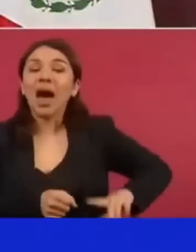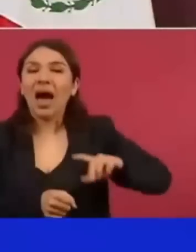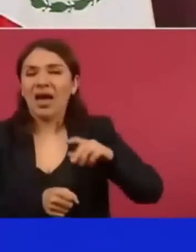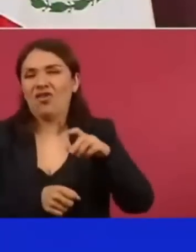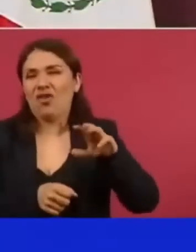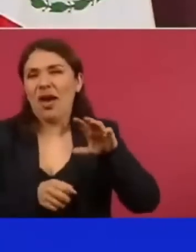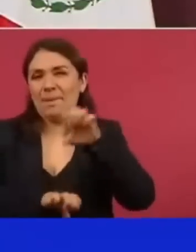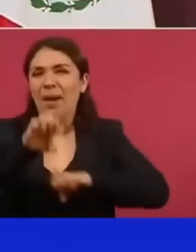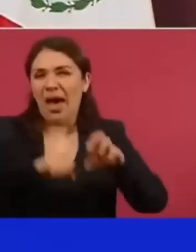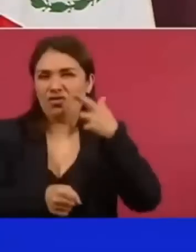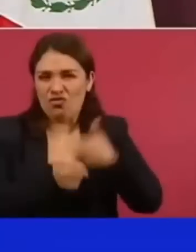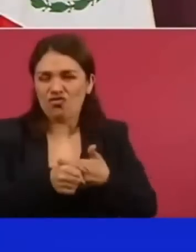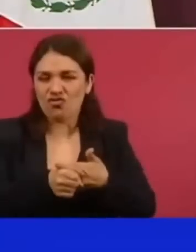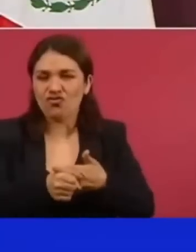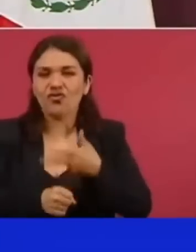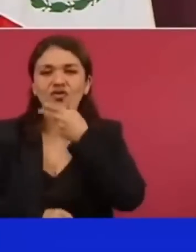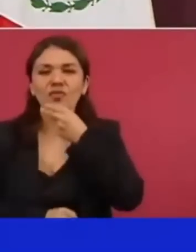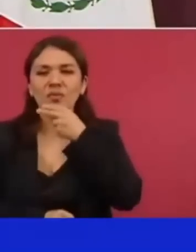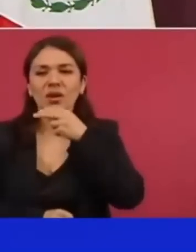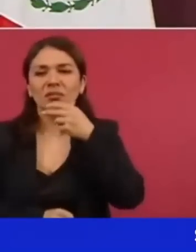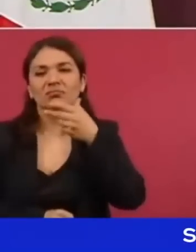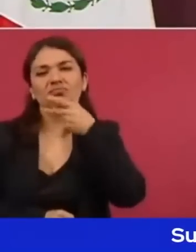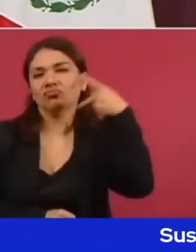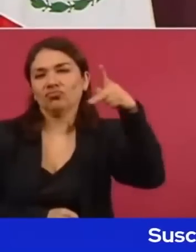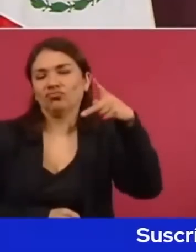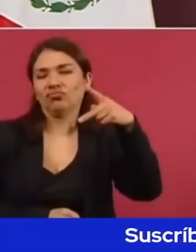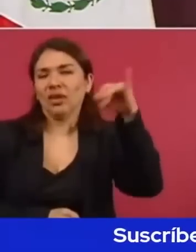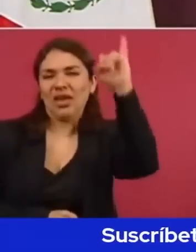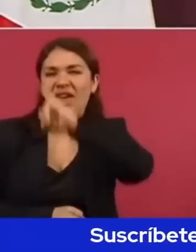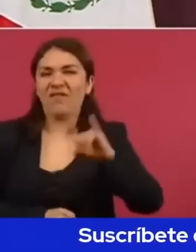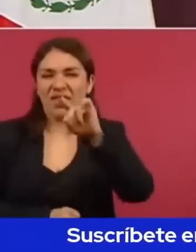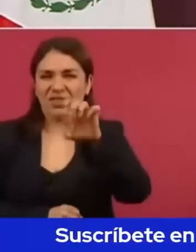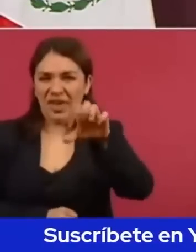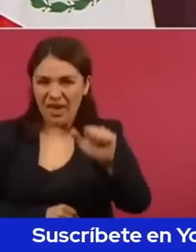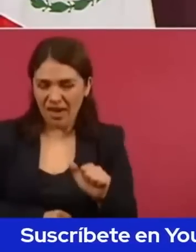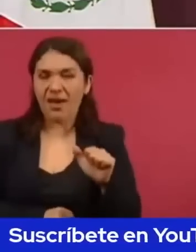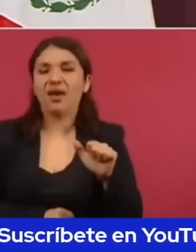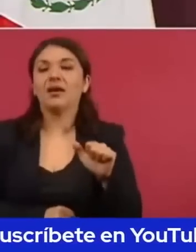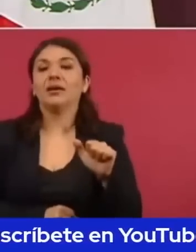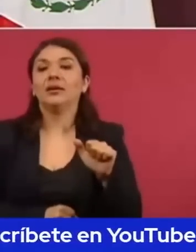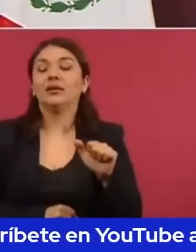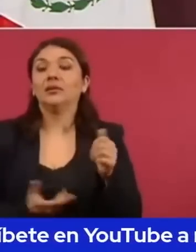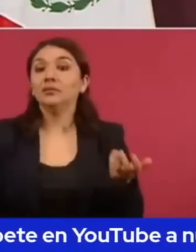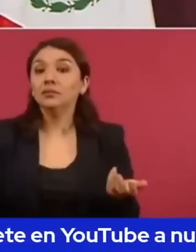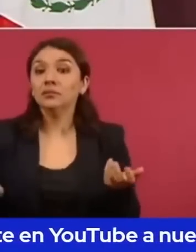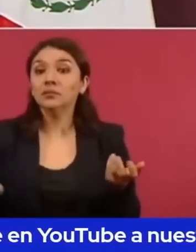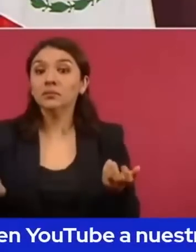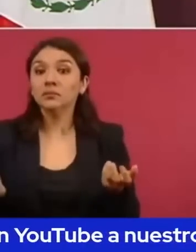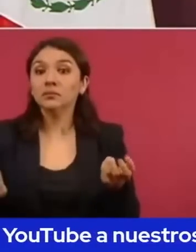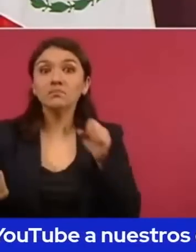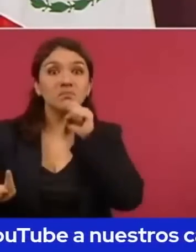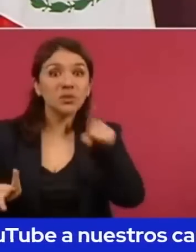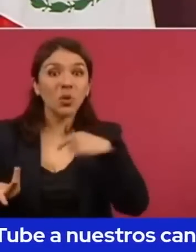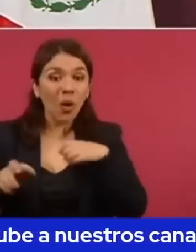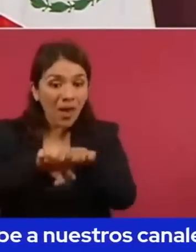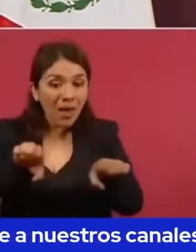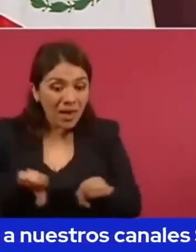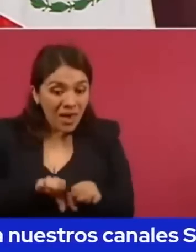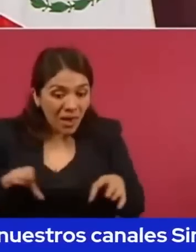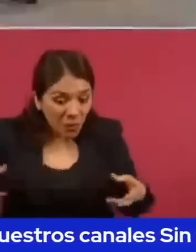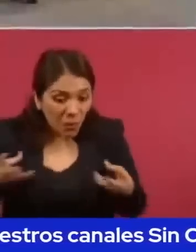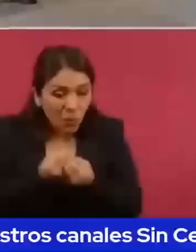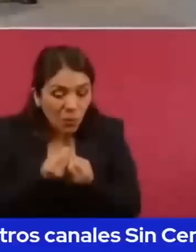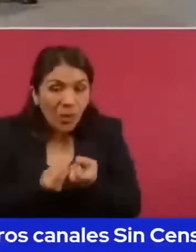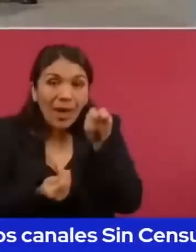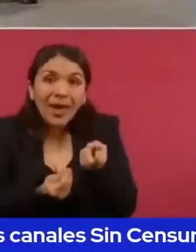Pascual, con Joseph Evans, el jefe de la DEA. Éramos el núcleo de lo que era